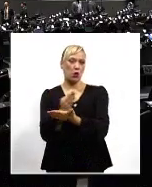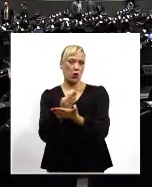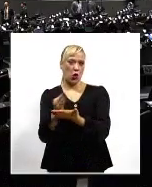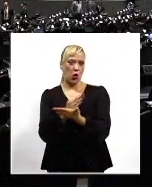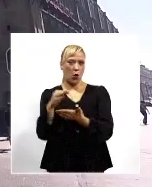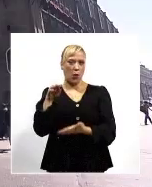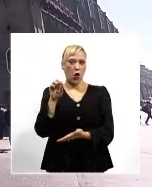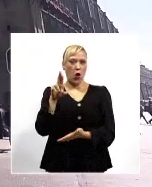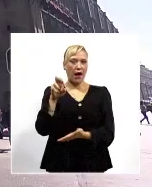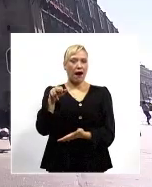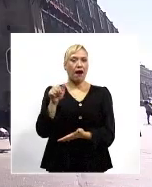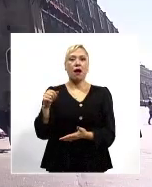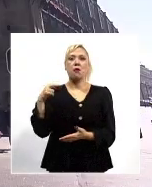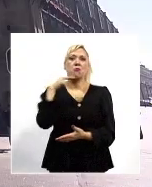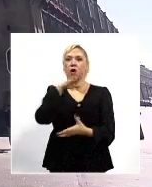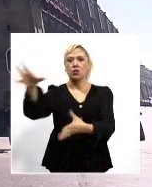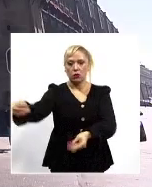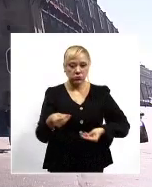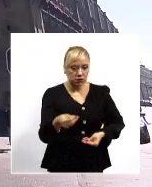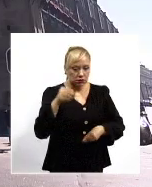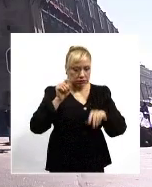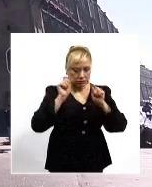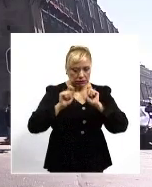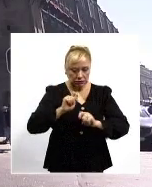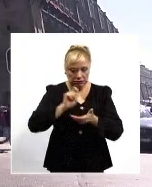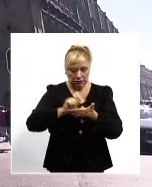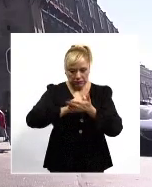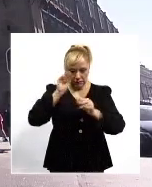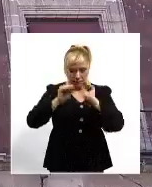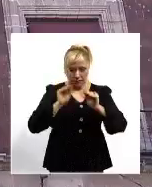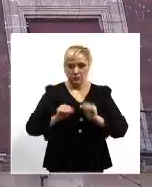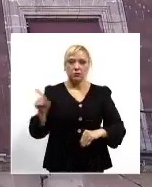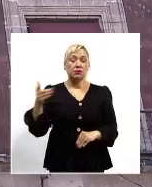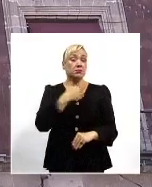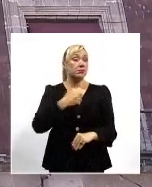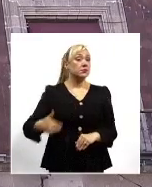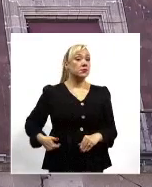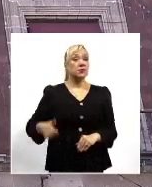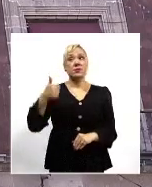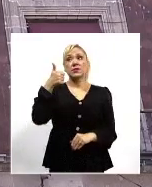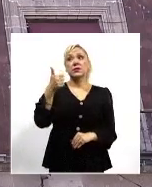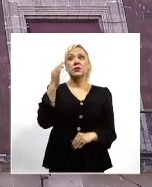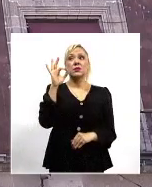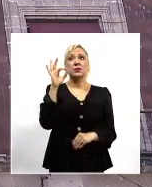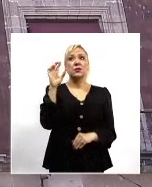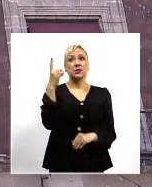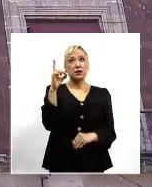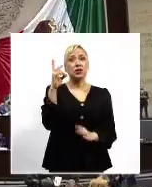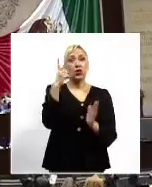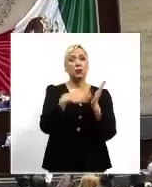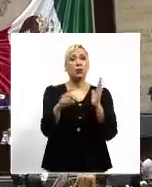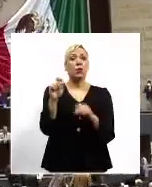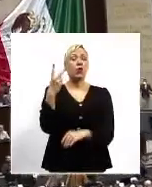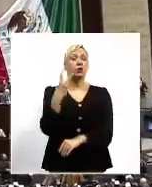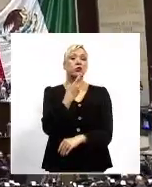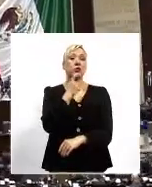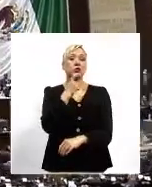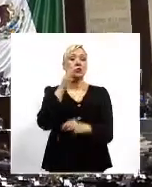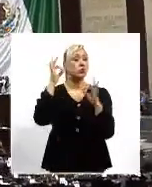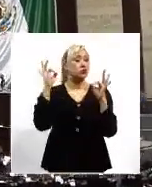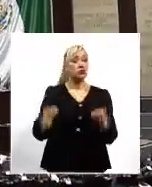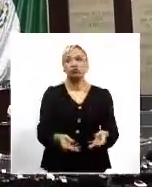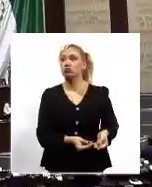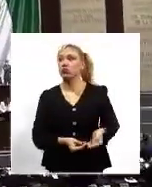la iniciativa que minutos antes había presentado el Ejecutivo Federal en sesión del 6 de diciembre de 2022. Se le dio carácter